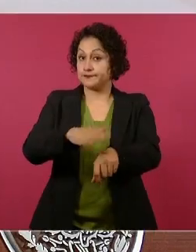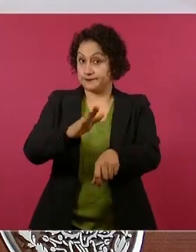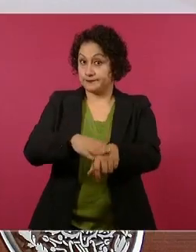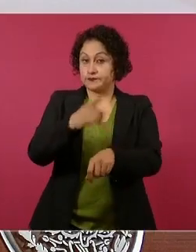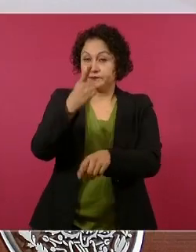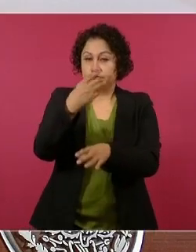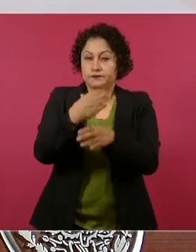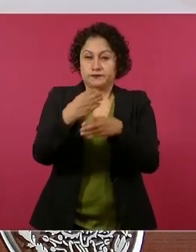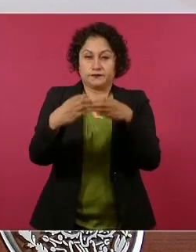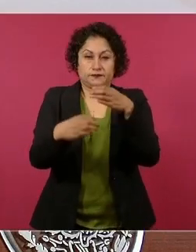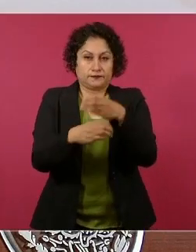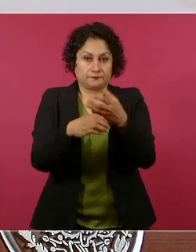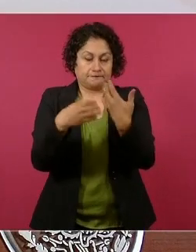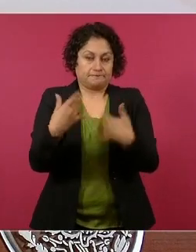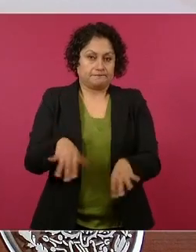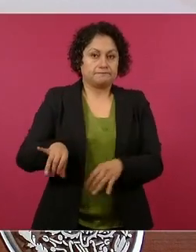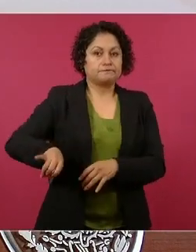porque